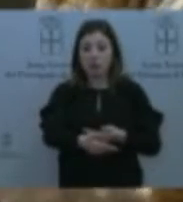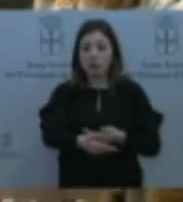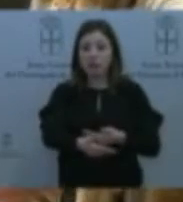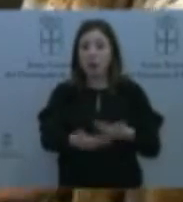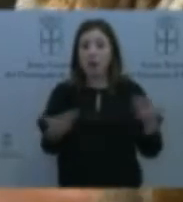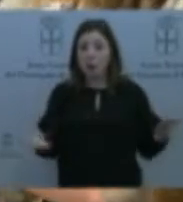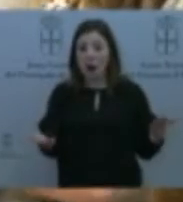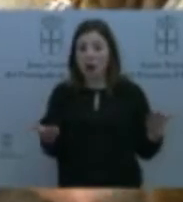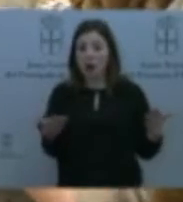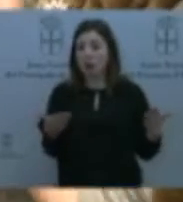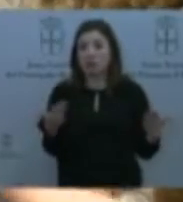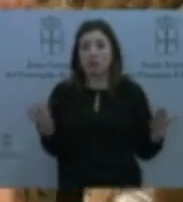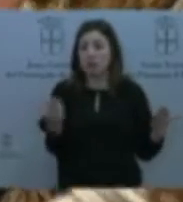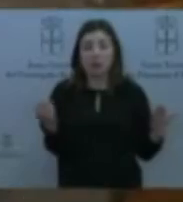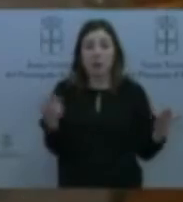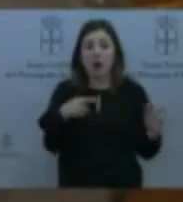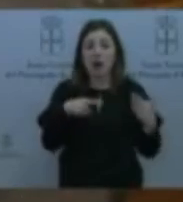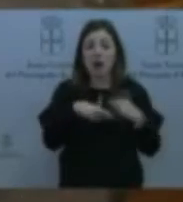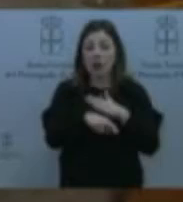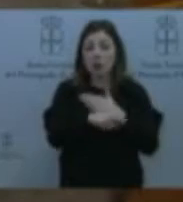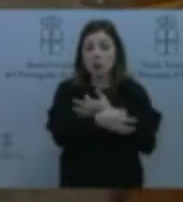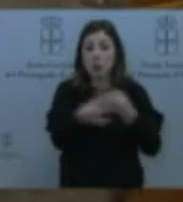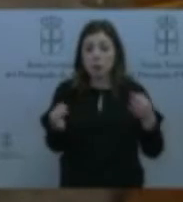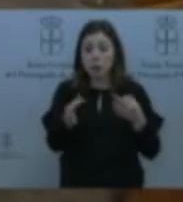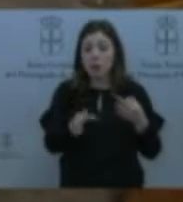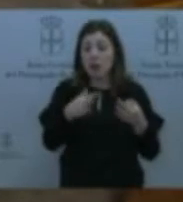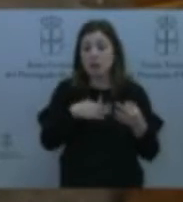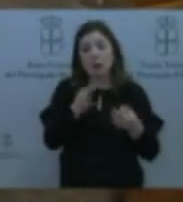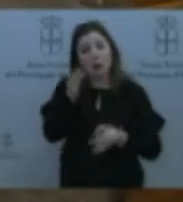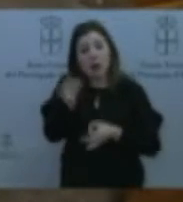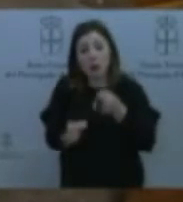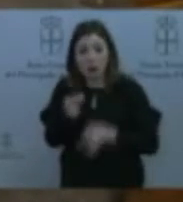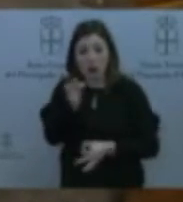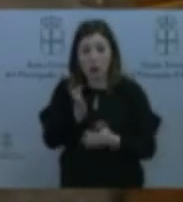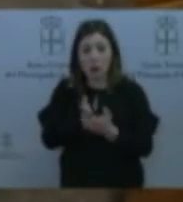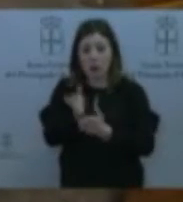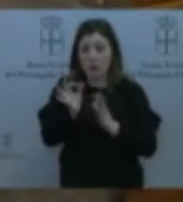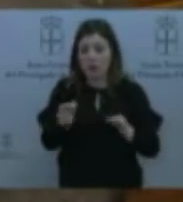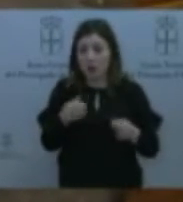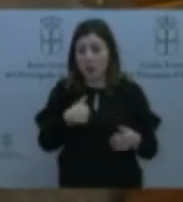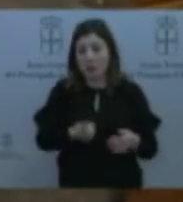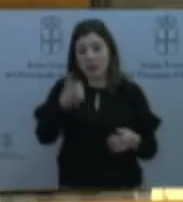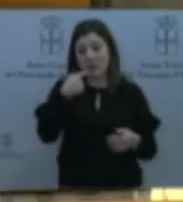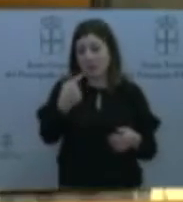queda expedita la vía del contencioso. No le puedo decir más, señoría, de verdad. Muchas gracias, en todo caso, por su interés.